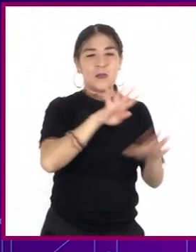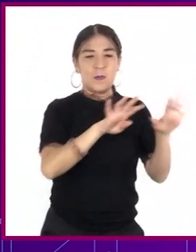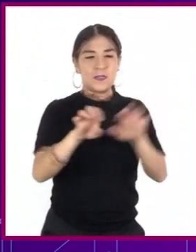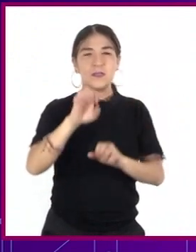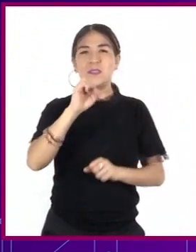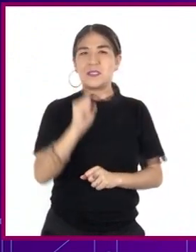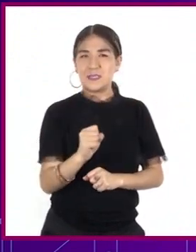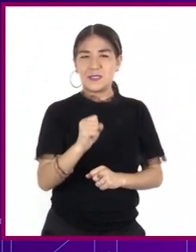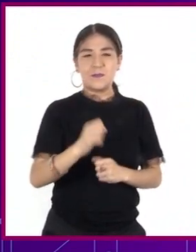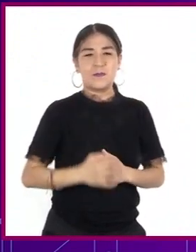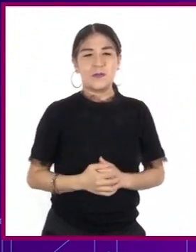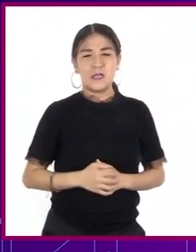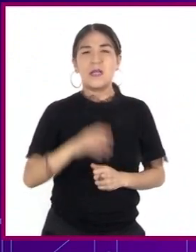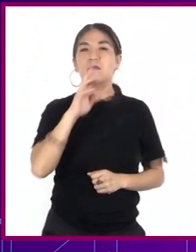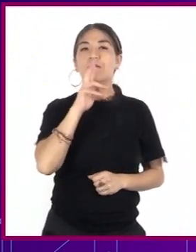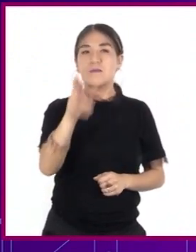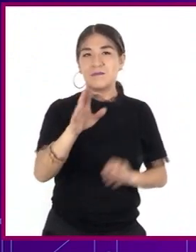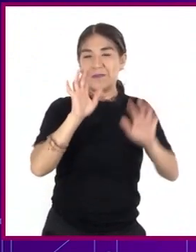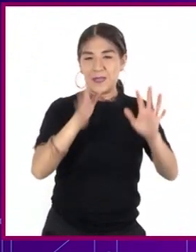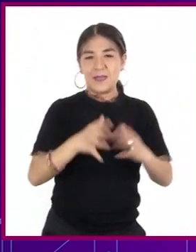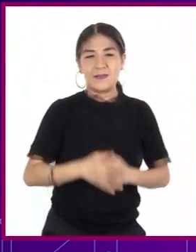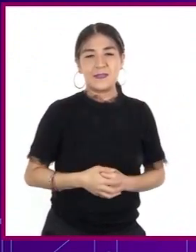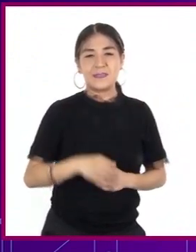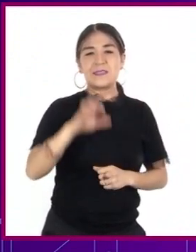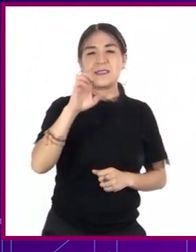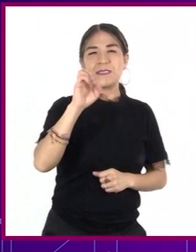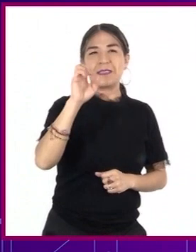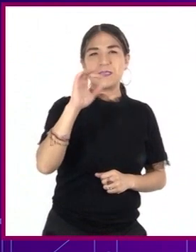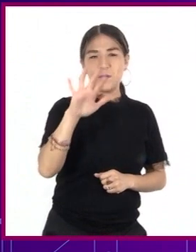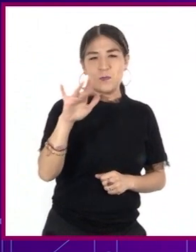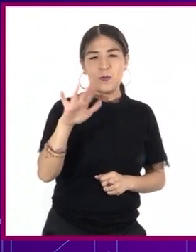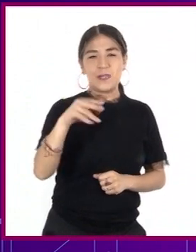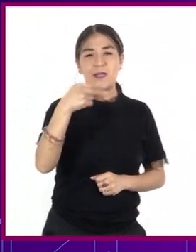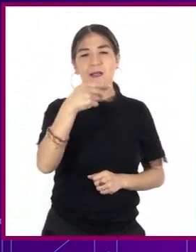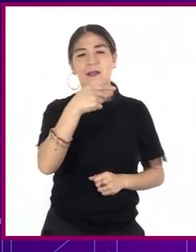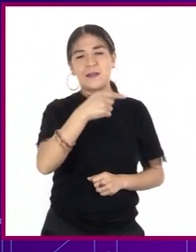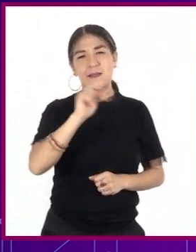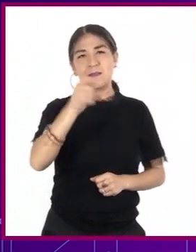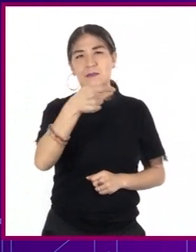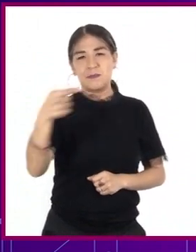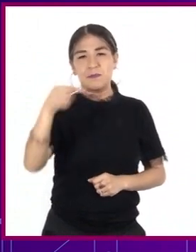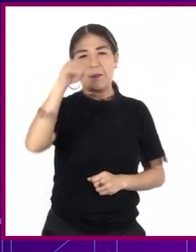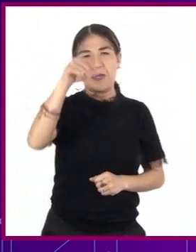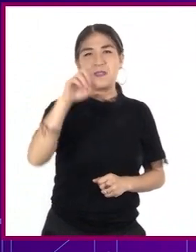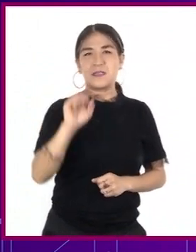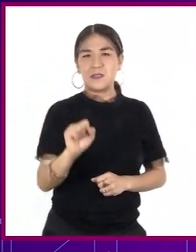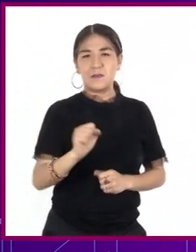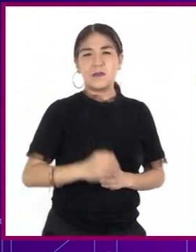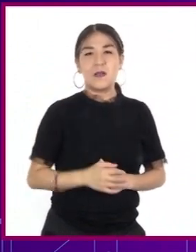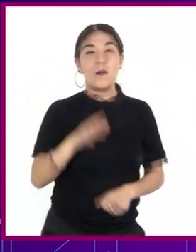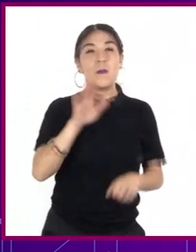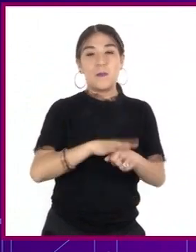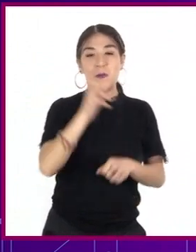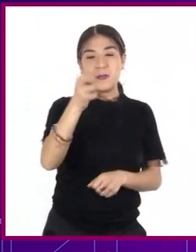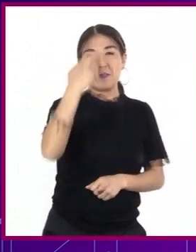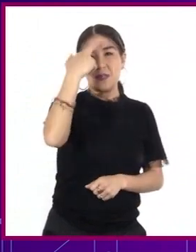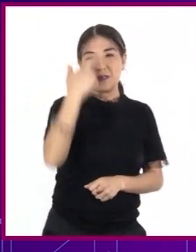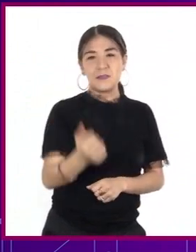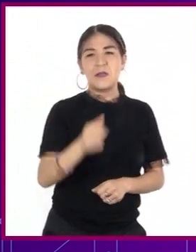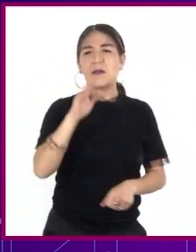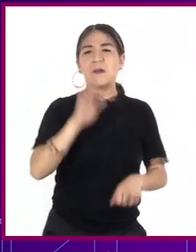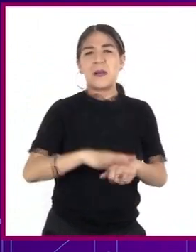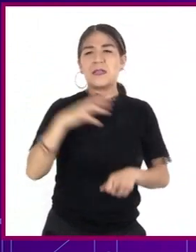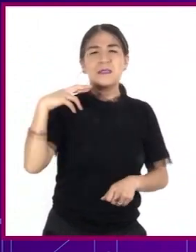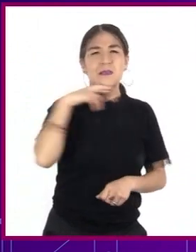resolver la división, se obtiene 50 metros sobre segundo. Por lo tanto, con una